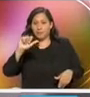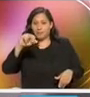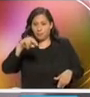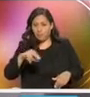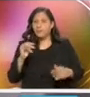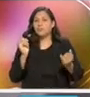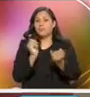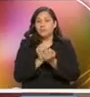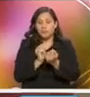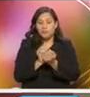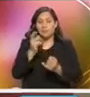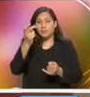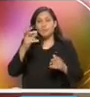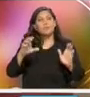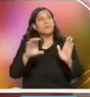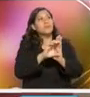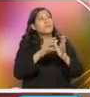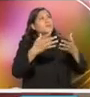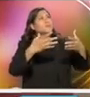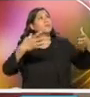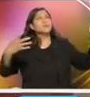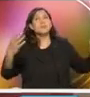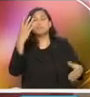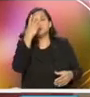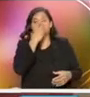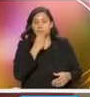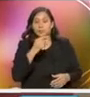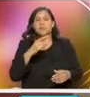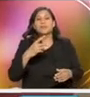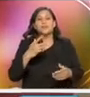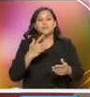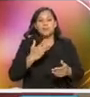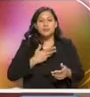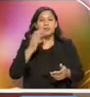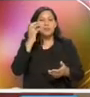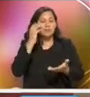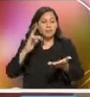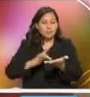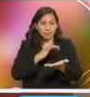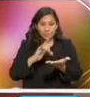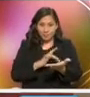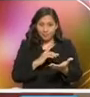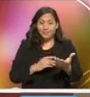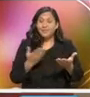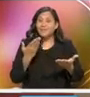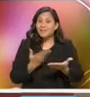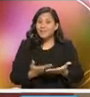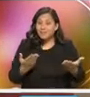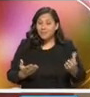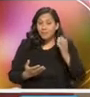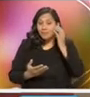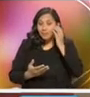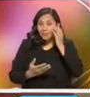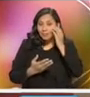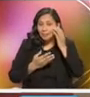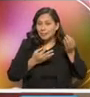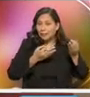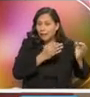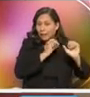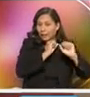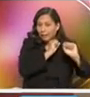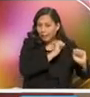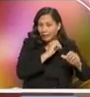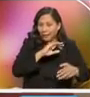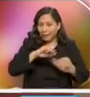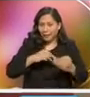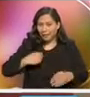verdad también unas instalaciones grandiosas, y está Smartphones. El teléfono ahora nos tiene atrapados a todos nosotros.